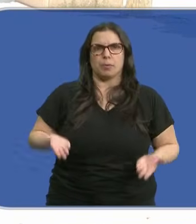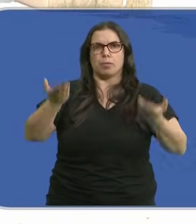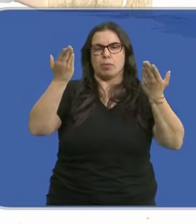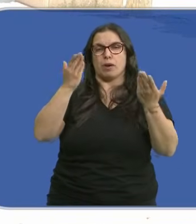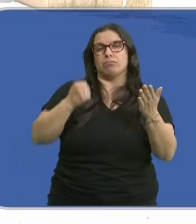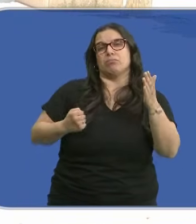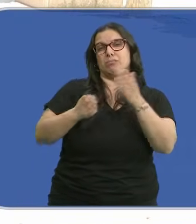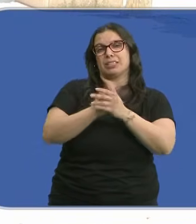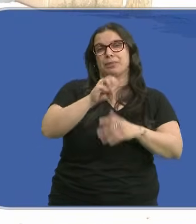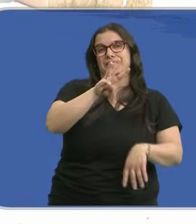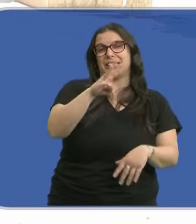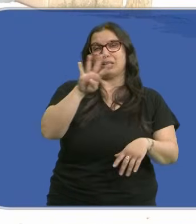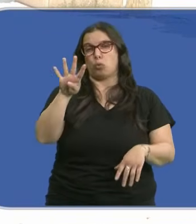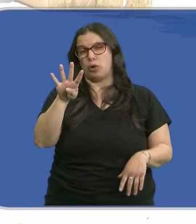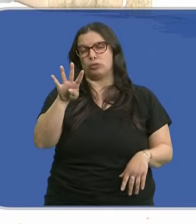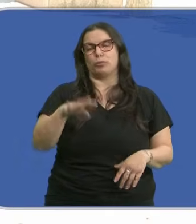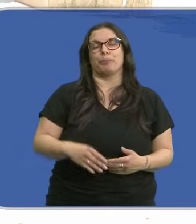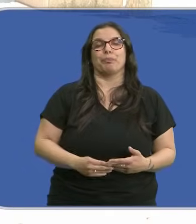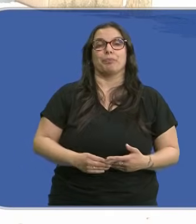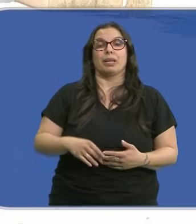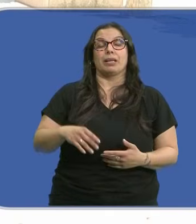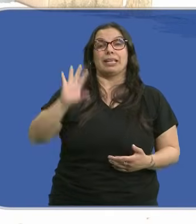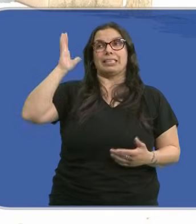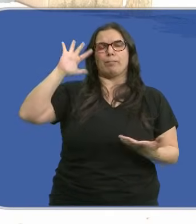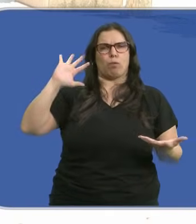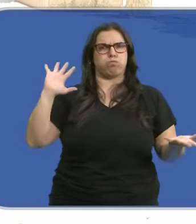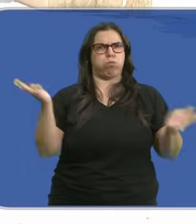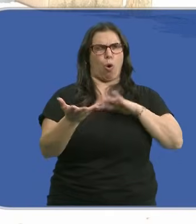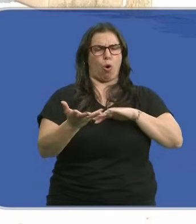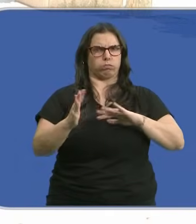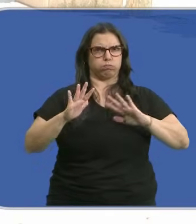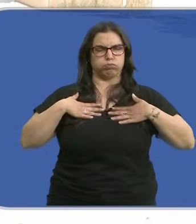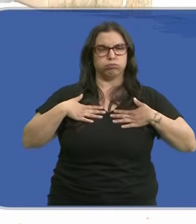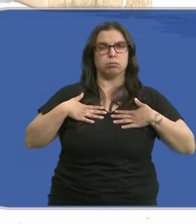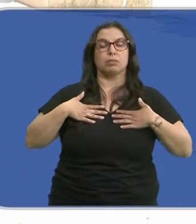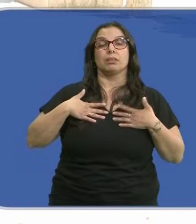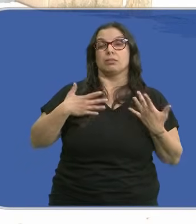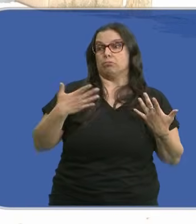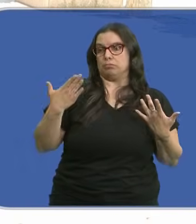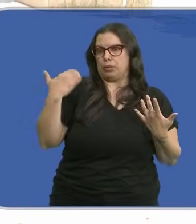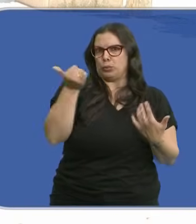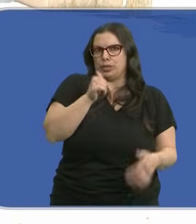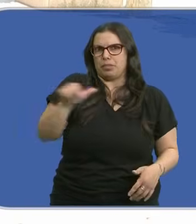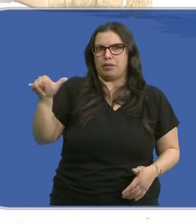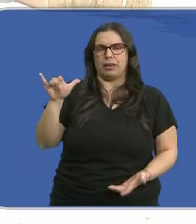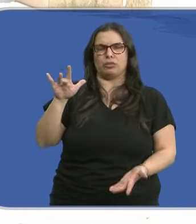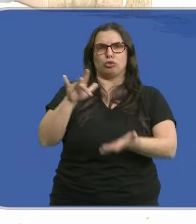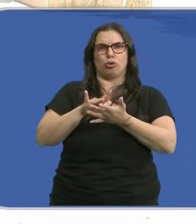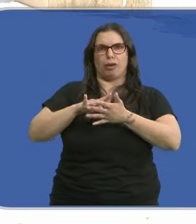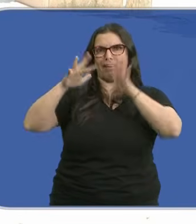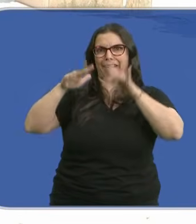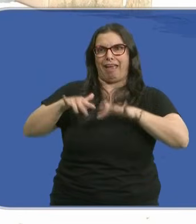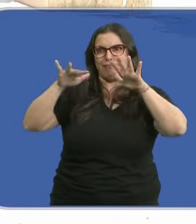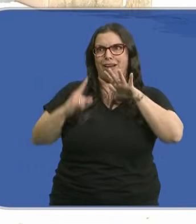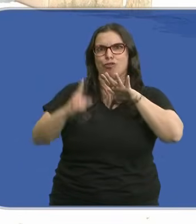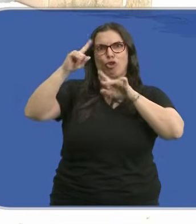se esperan máximas de 34. Ese cambio de tiempo tan repentino, hay que recordar que hace una semana estaba nevando en